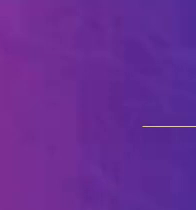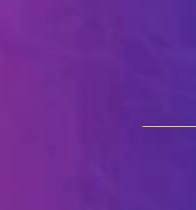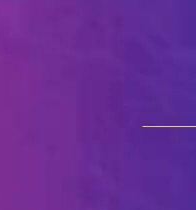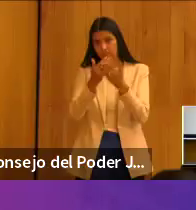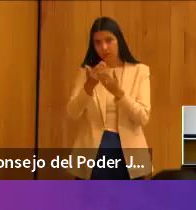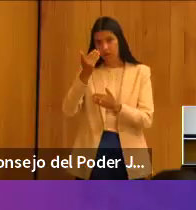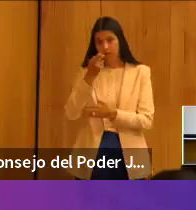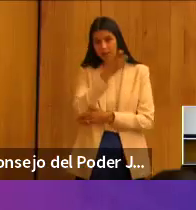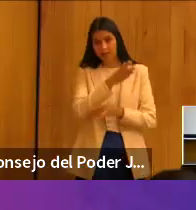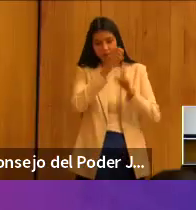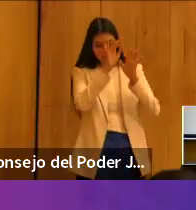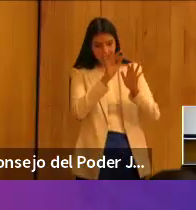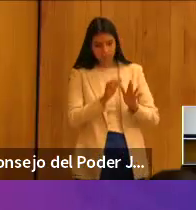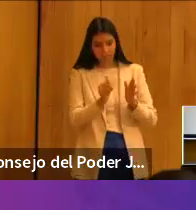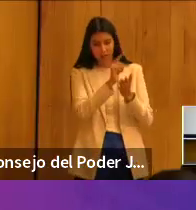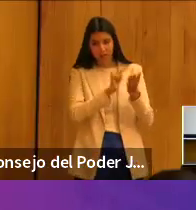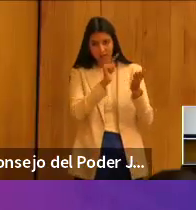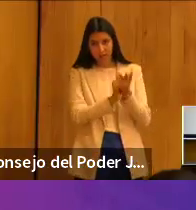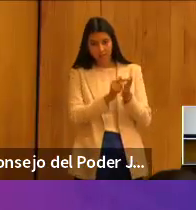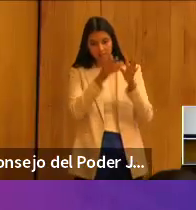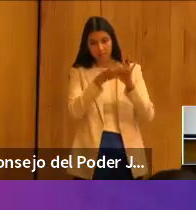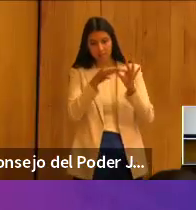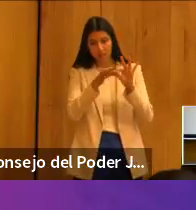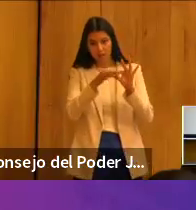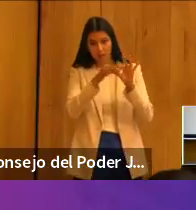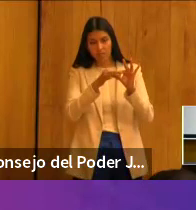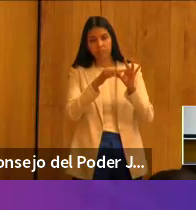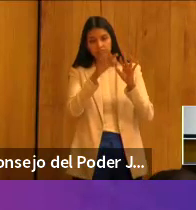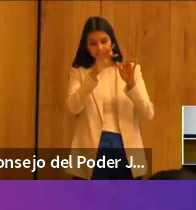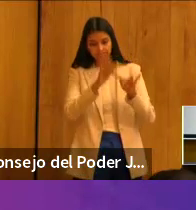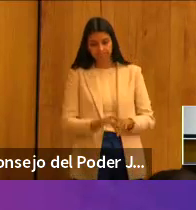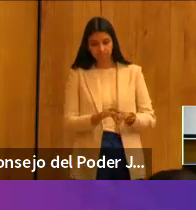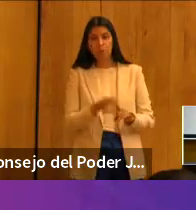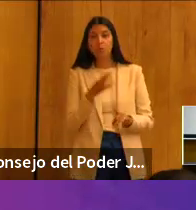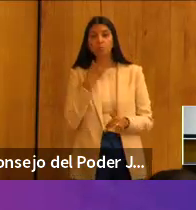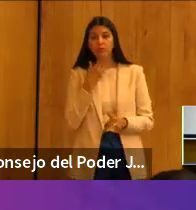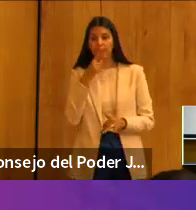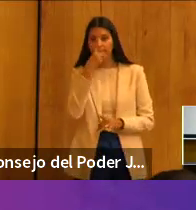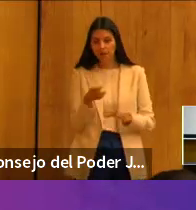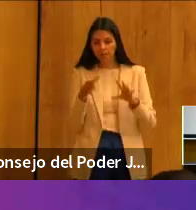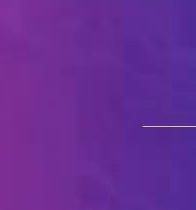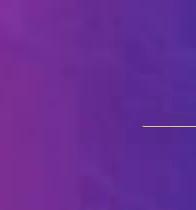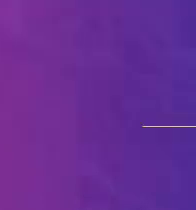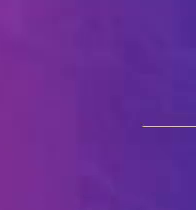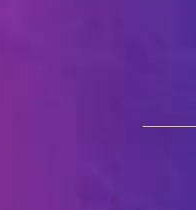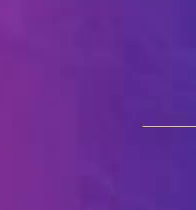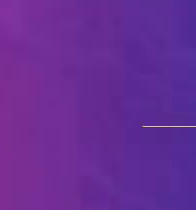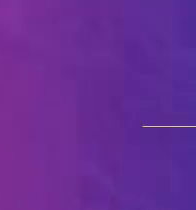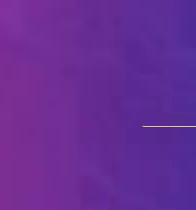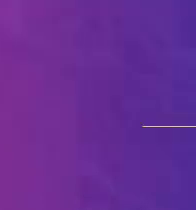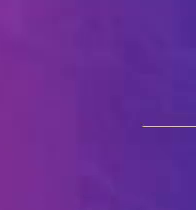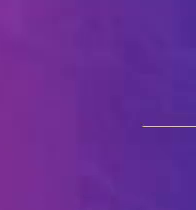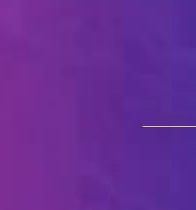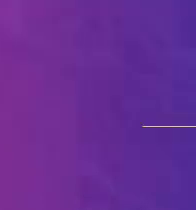la jurisprudencia que sirvió de base, ordena que la escuela